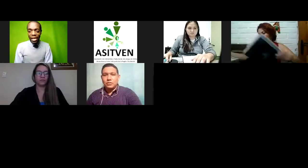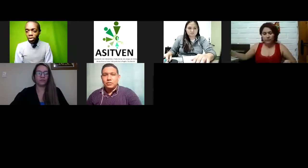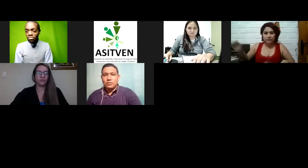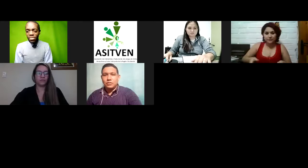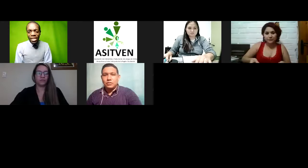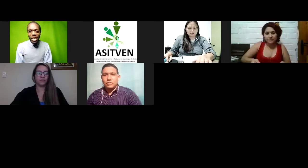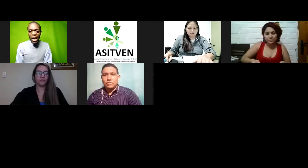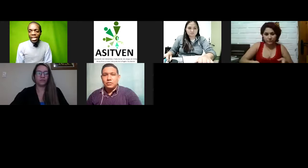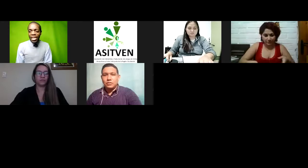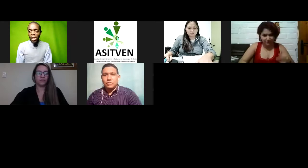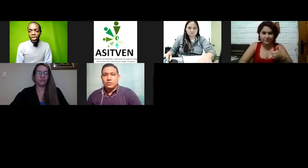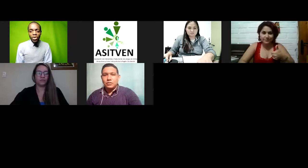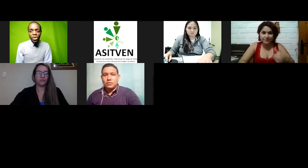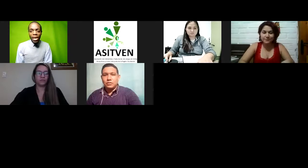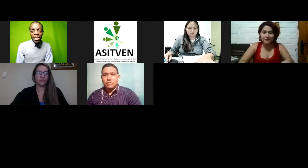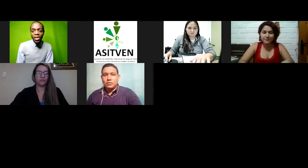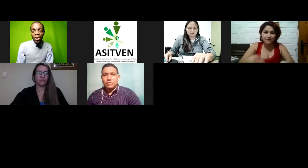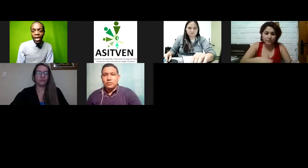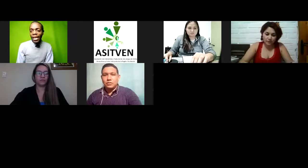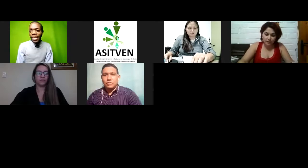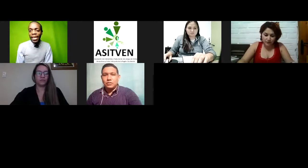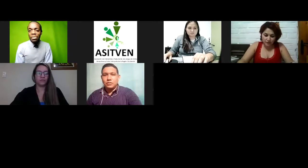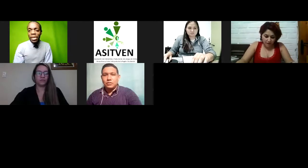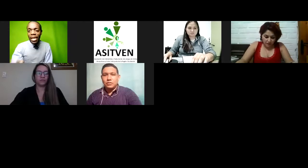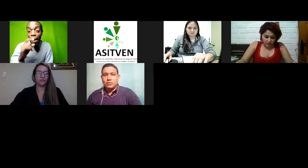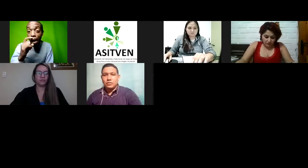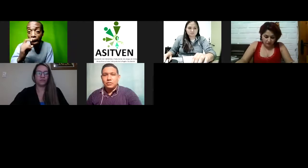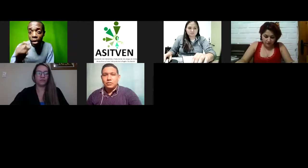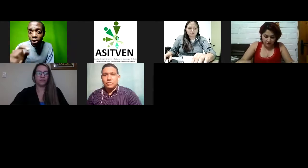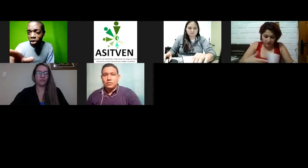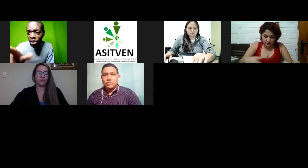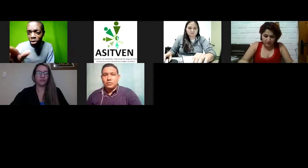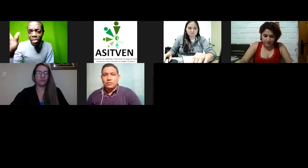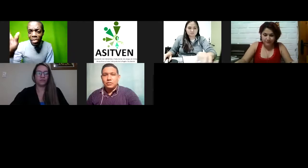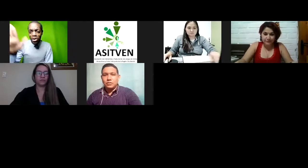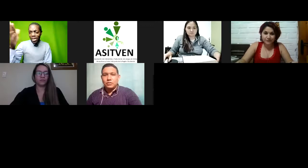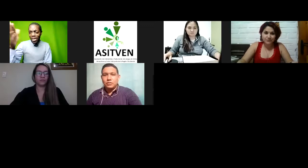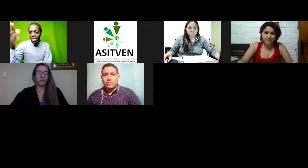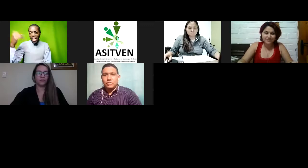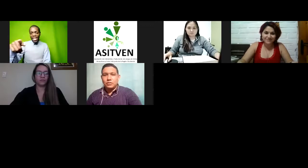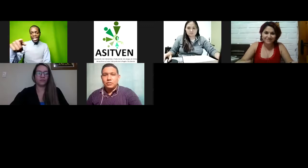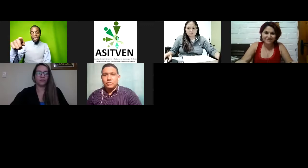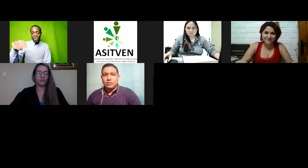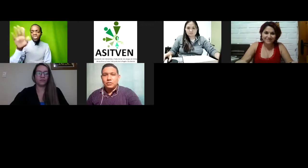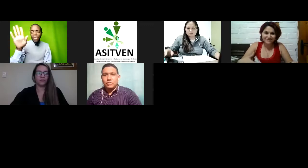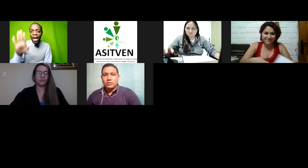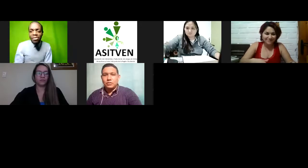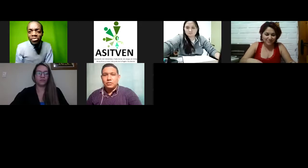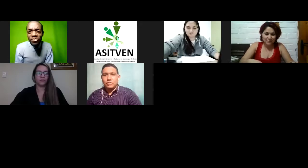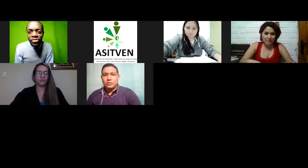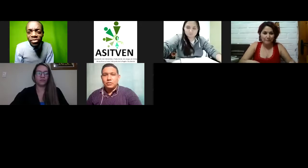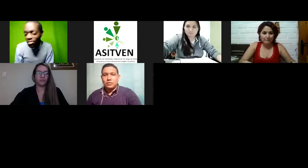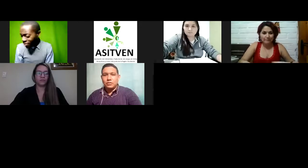se entendió? ¿Alguien tiene una duda sobre lo que expliqué? No sé, yo vi la mano levantada de Jeffer.